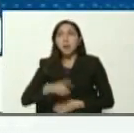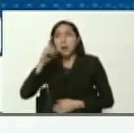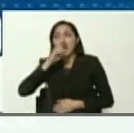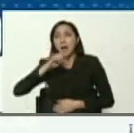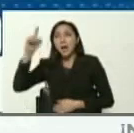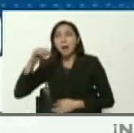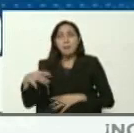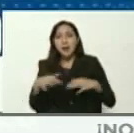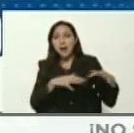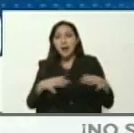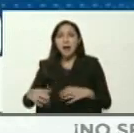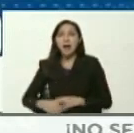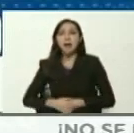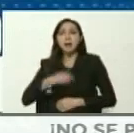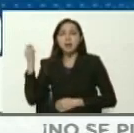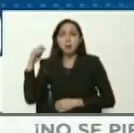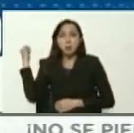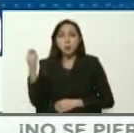Rodeo.